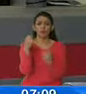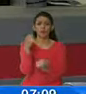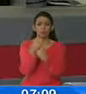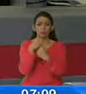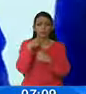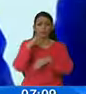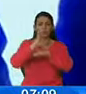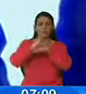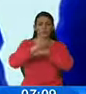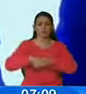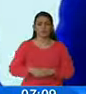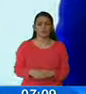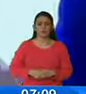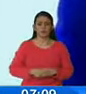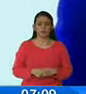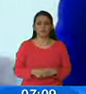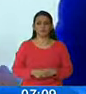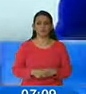país.